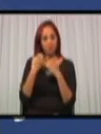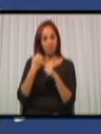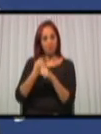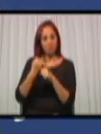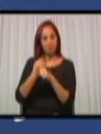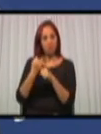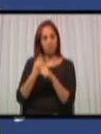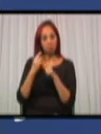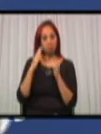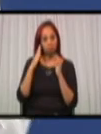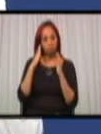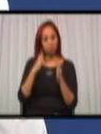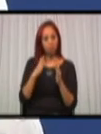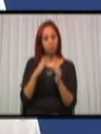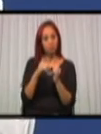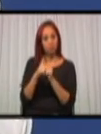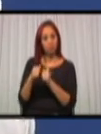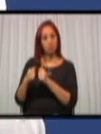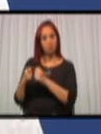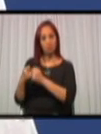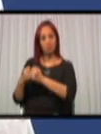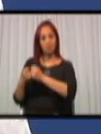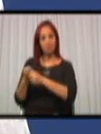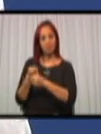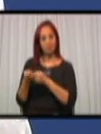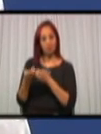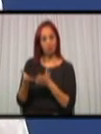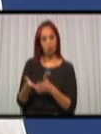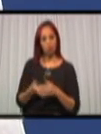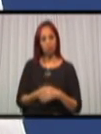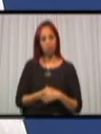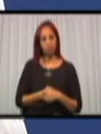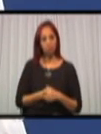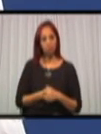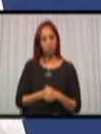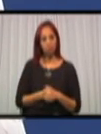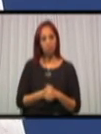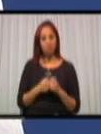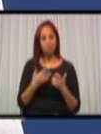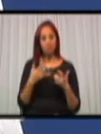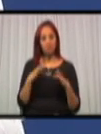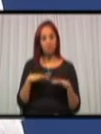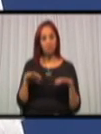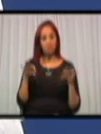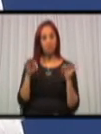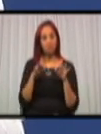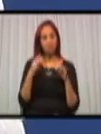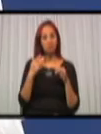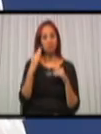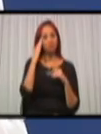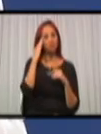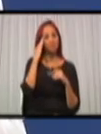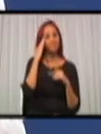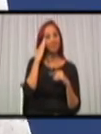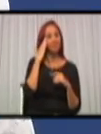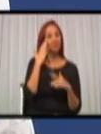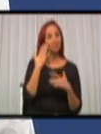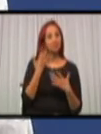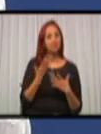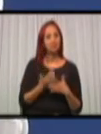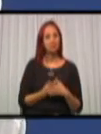alineado con el administrador. Es importante saber de que